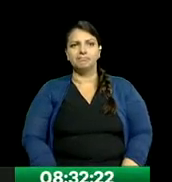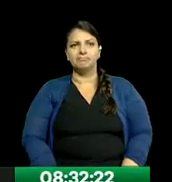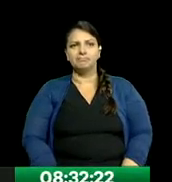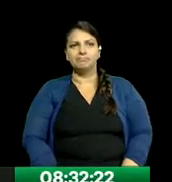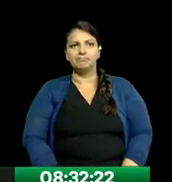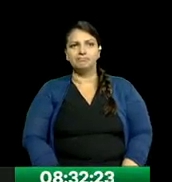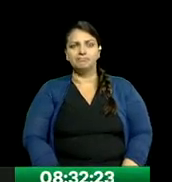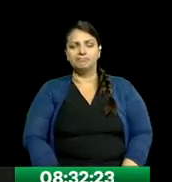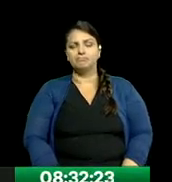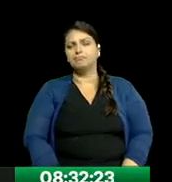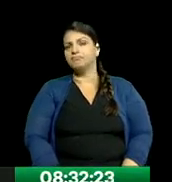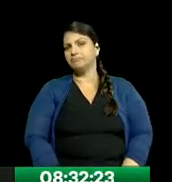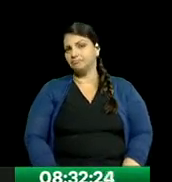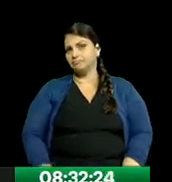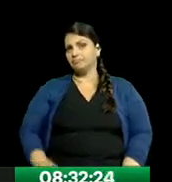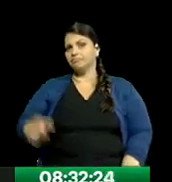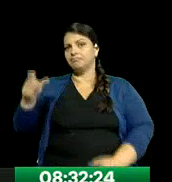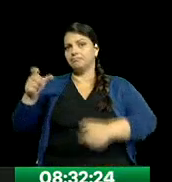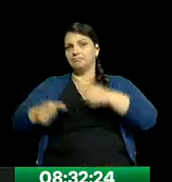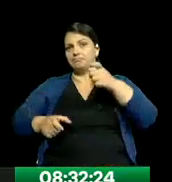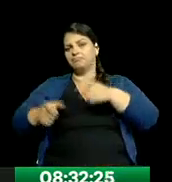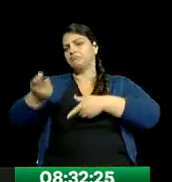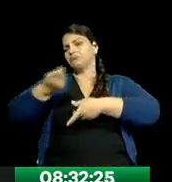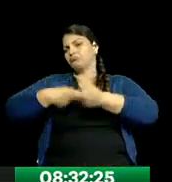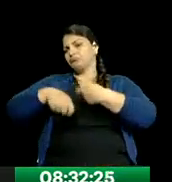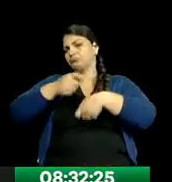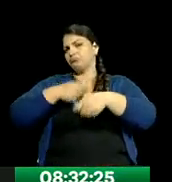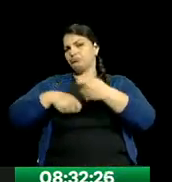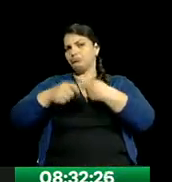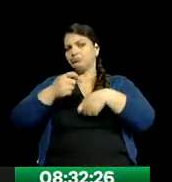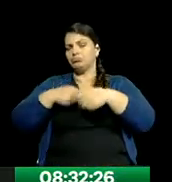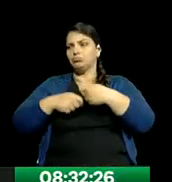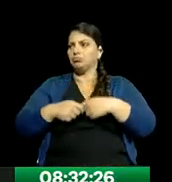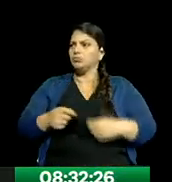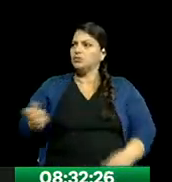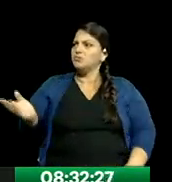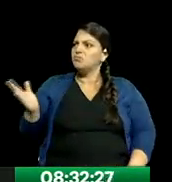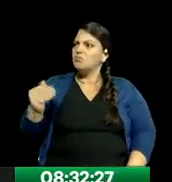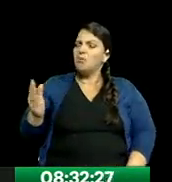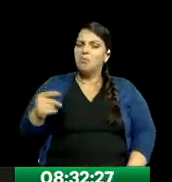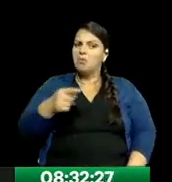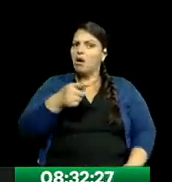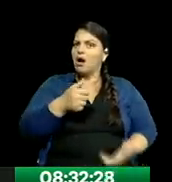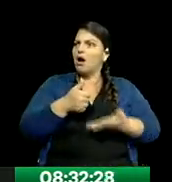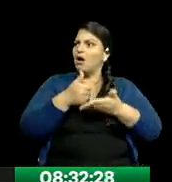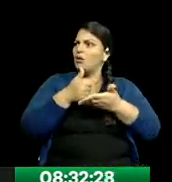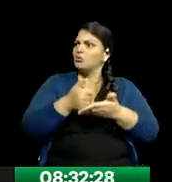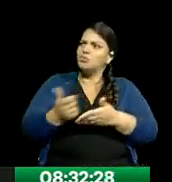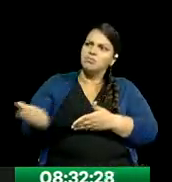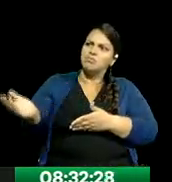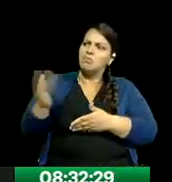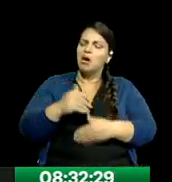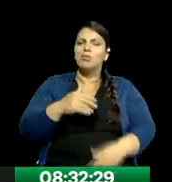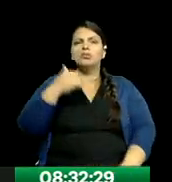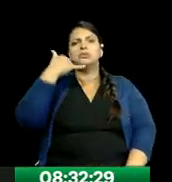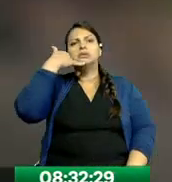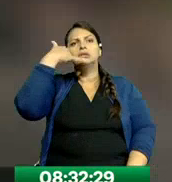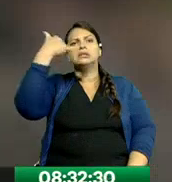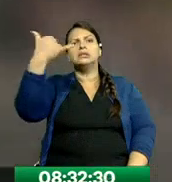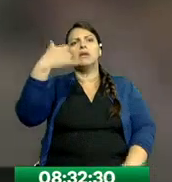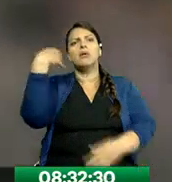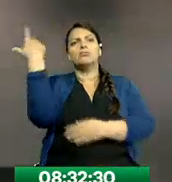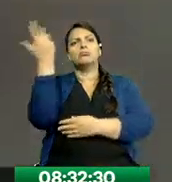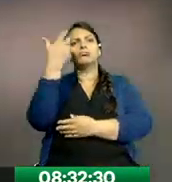Moradores y comerciantes del sector intervinieron para iniciar la evacuación hasta que lleguen los paramédicos en